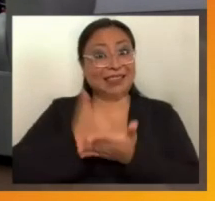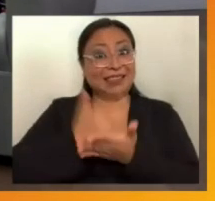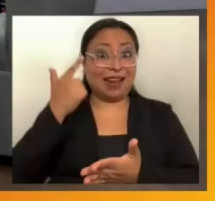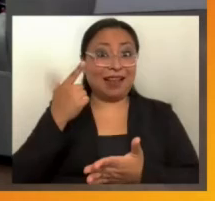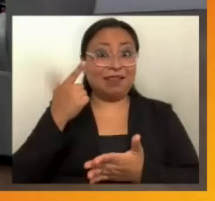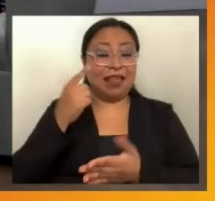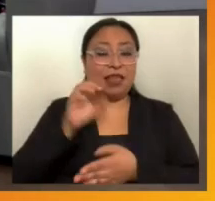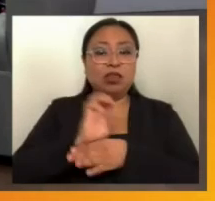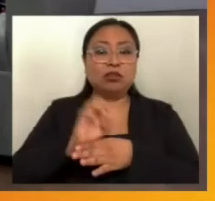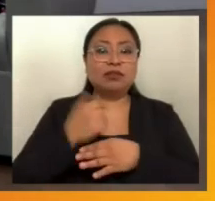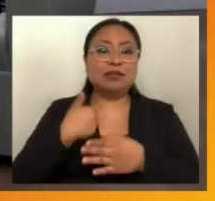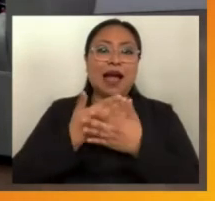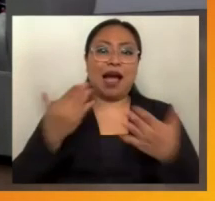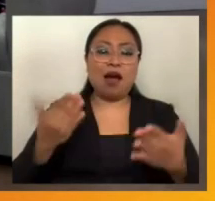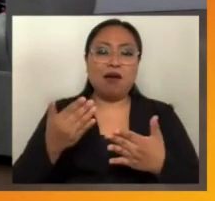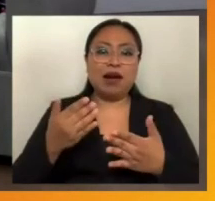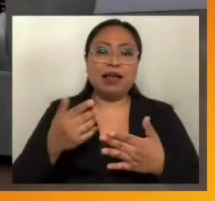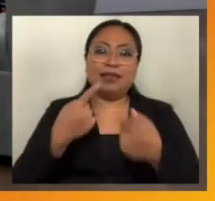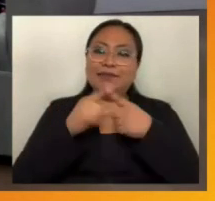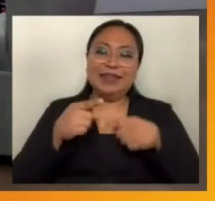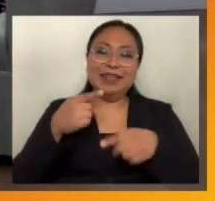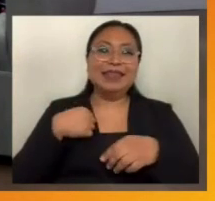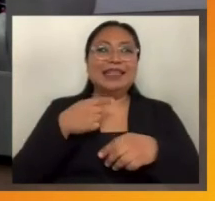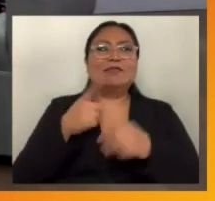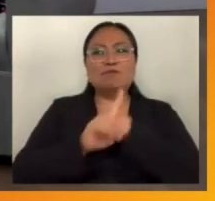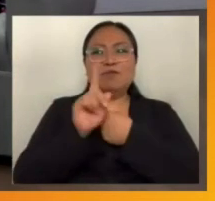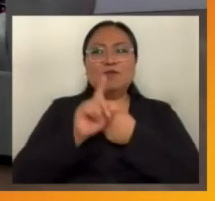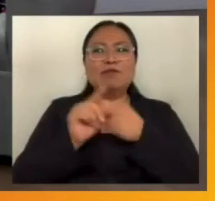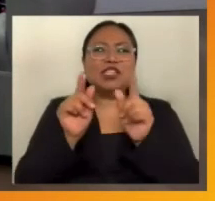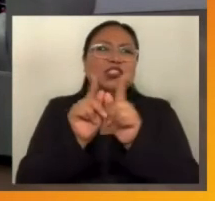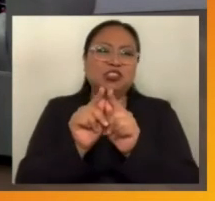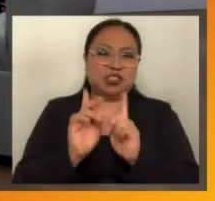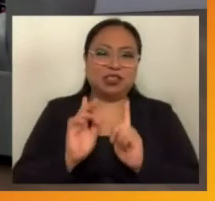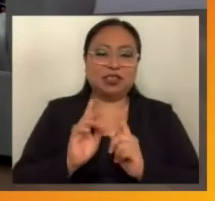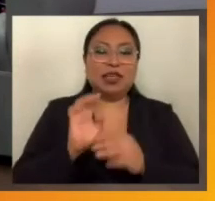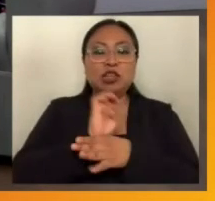comido. Entonces, sí te enseña a vivir.